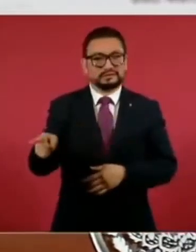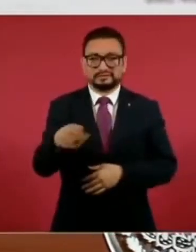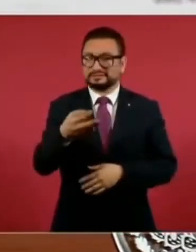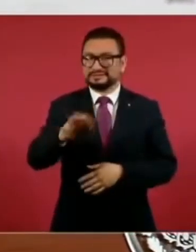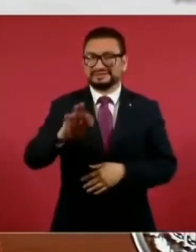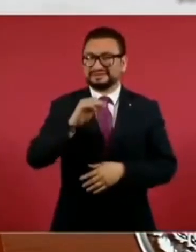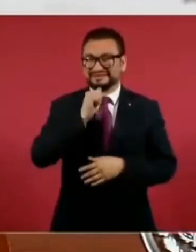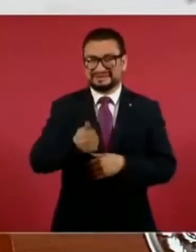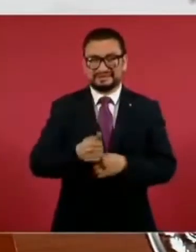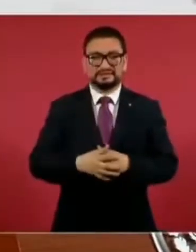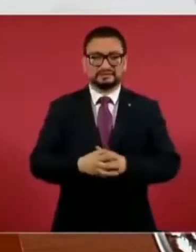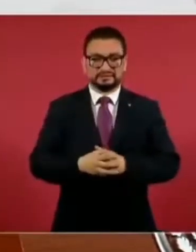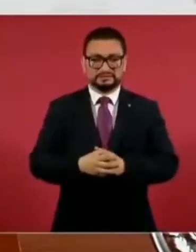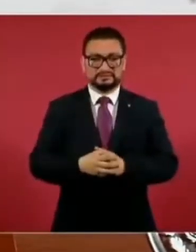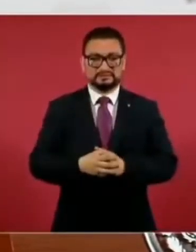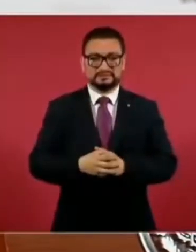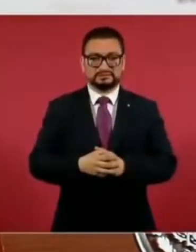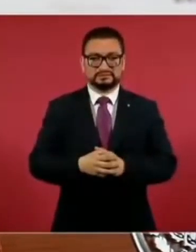O para decirlo